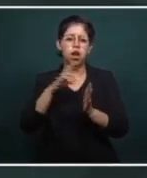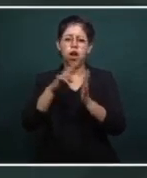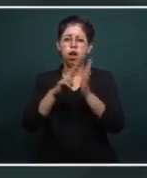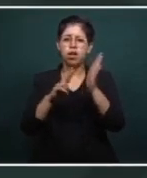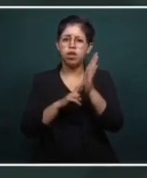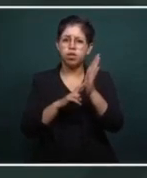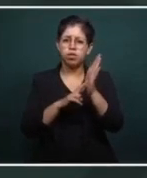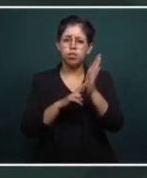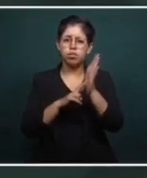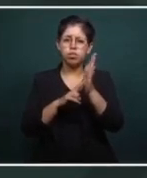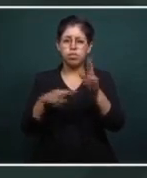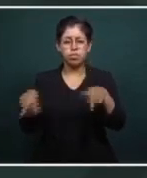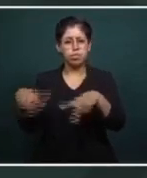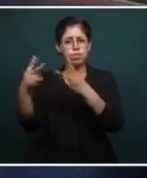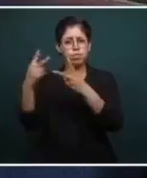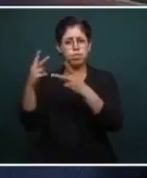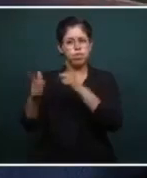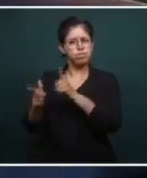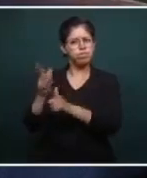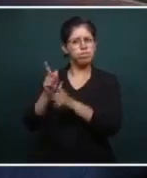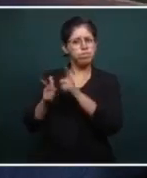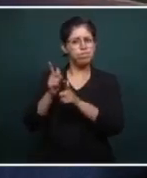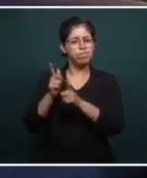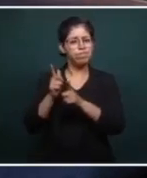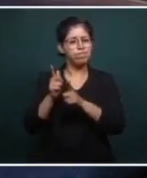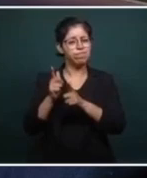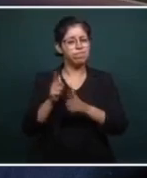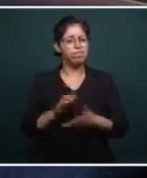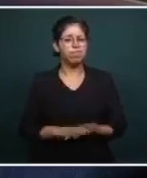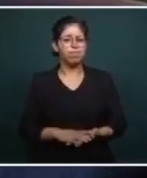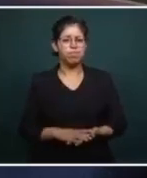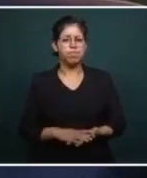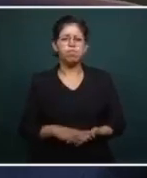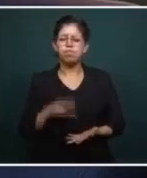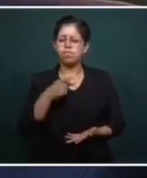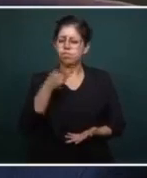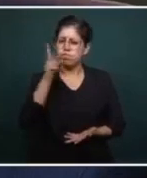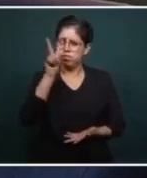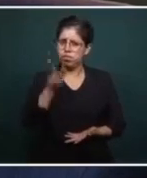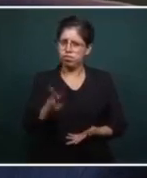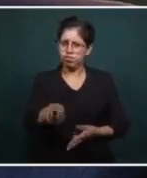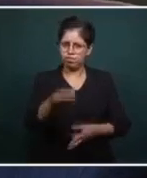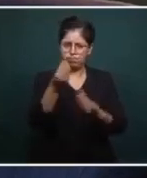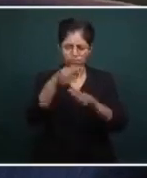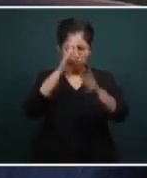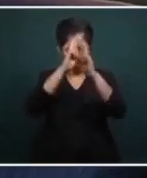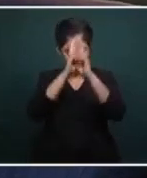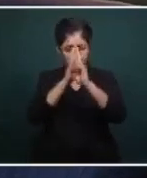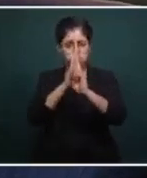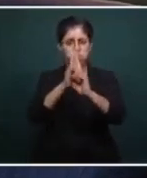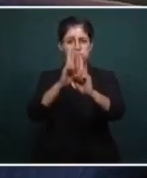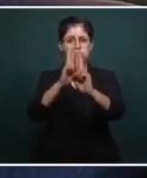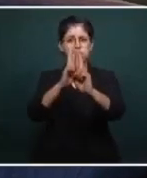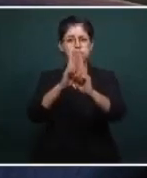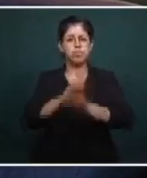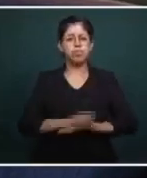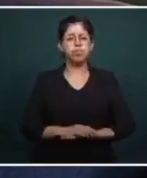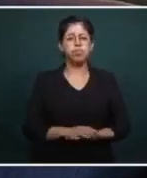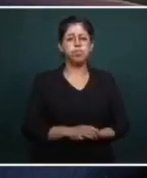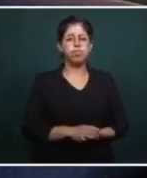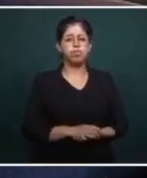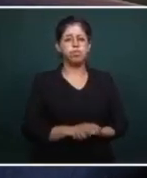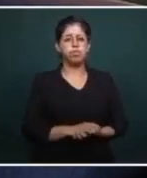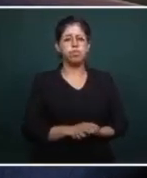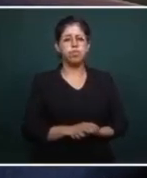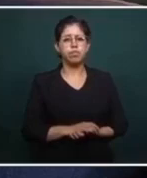indiscriminada de armas. Lo digo con todo respeto. Así fue como el presidente de México, Andrés